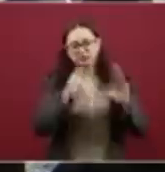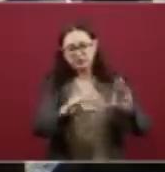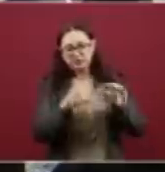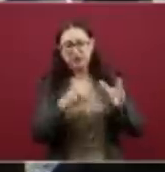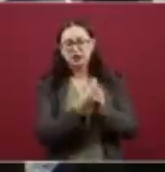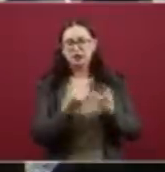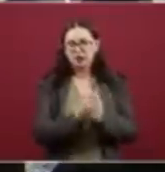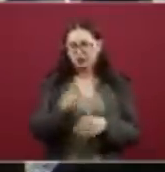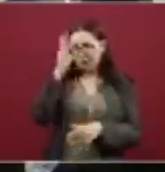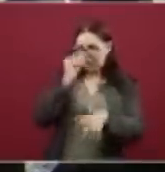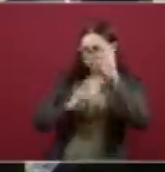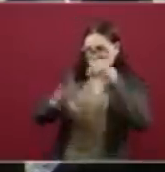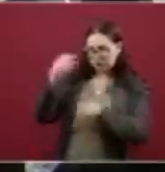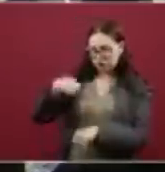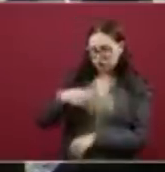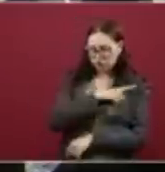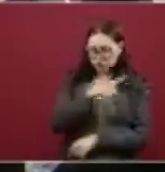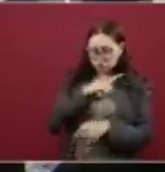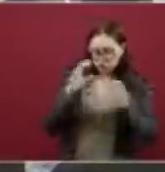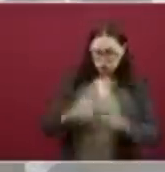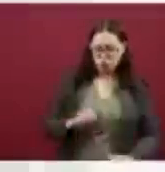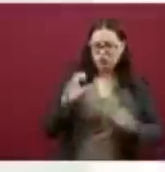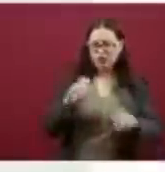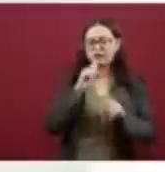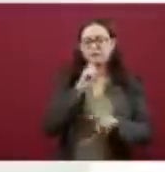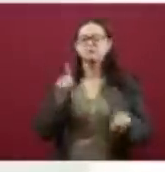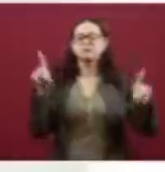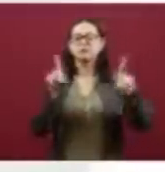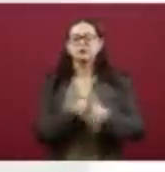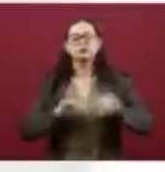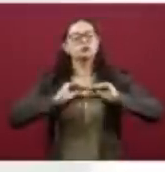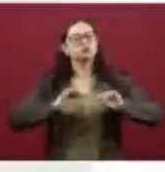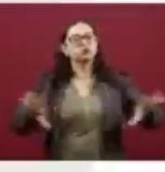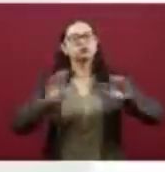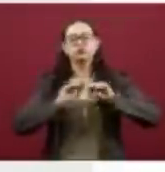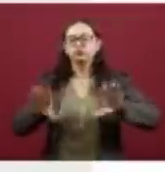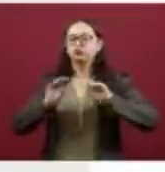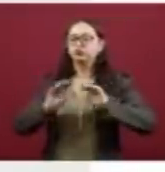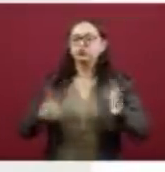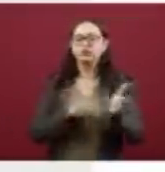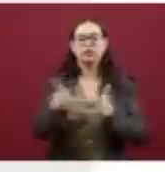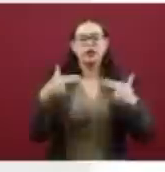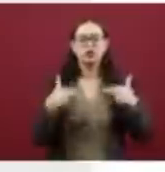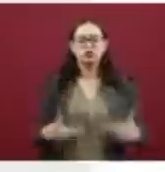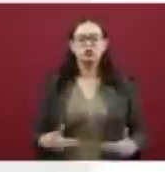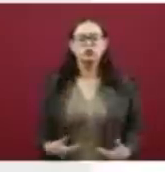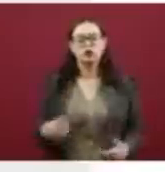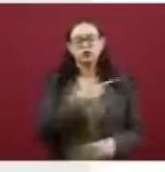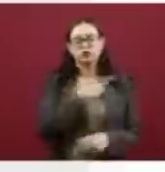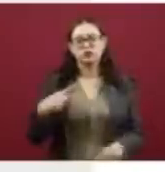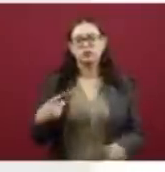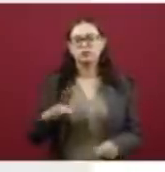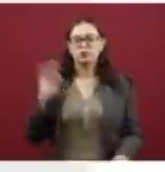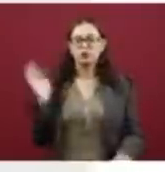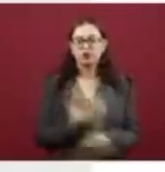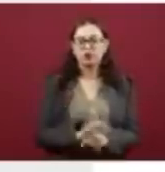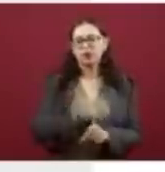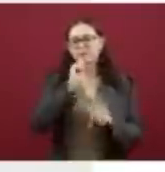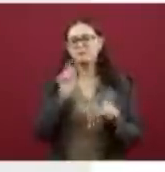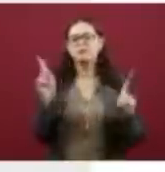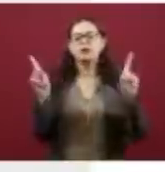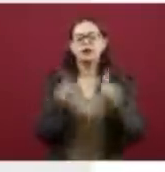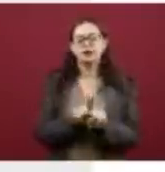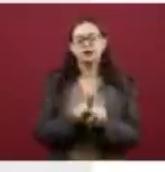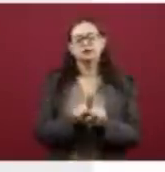de conciencia pública sobre la importancia de los derechos humanos y del ejercicio de la actividad periodística, el ejercicio del